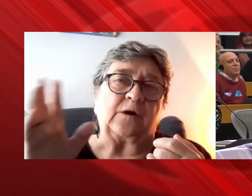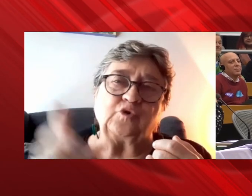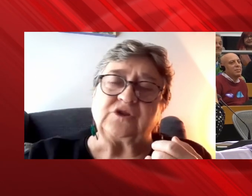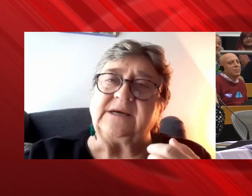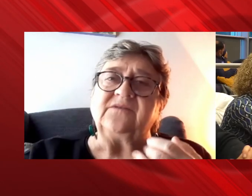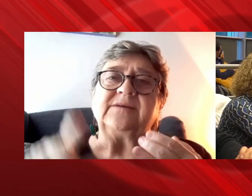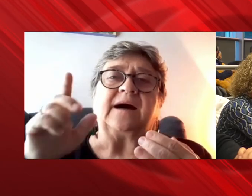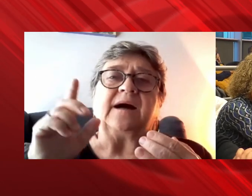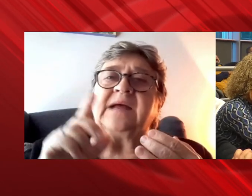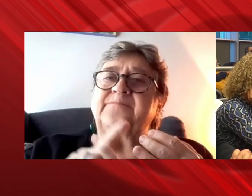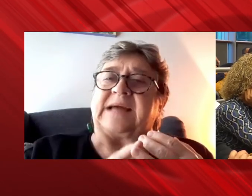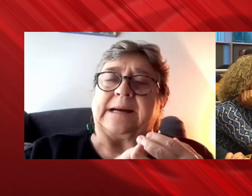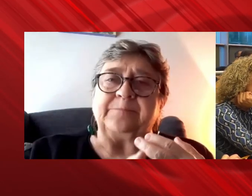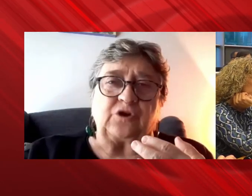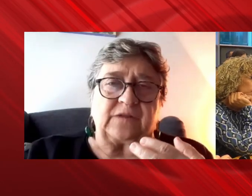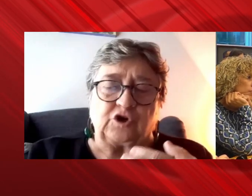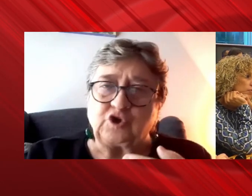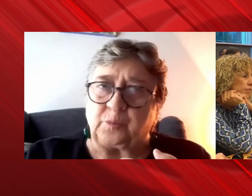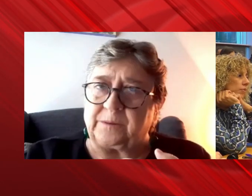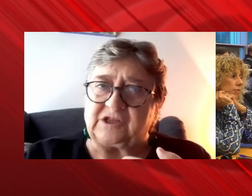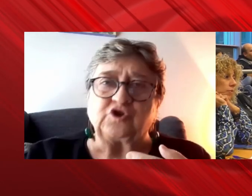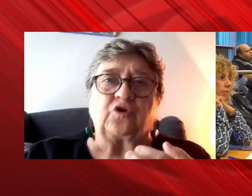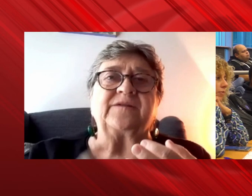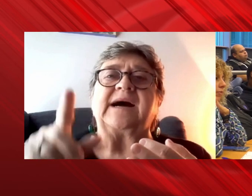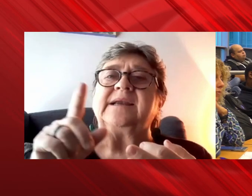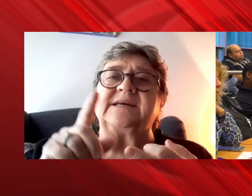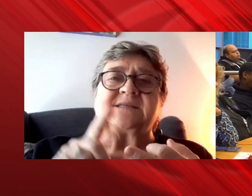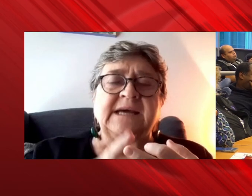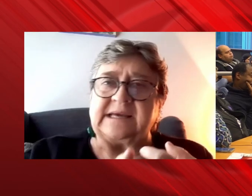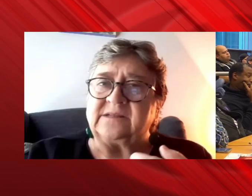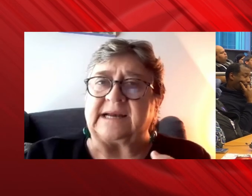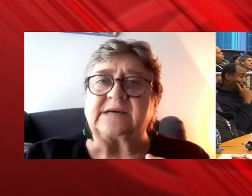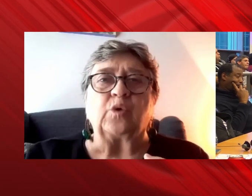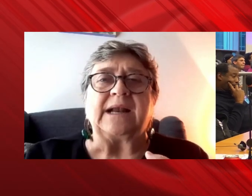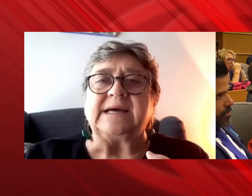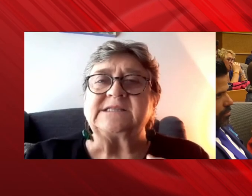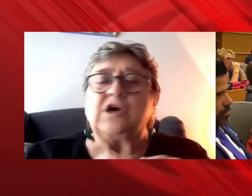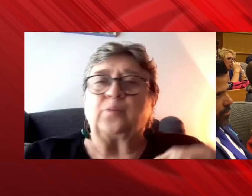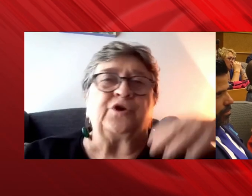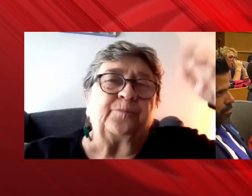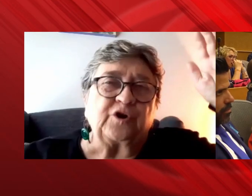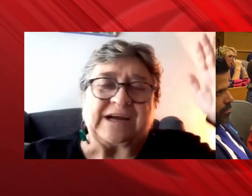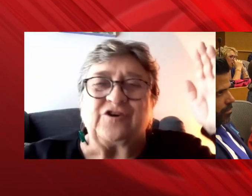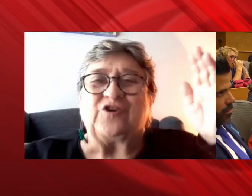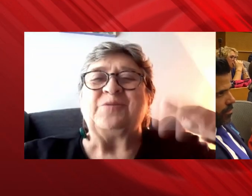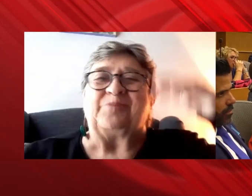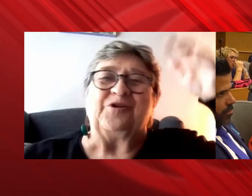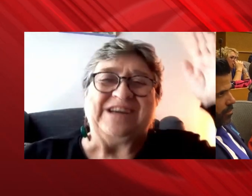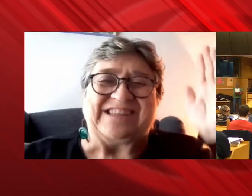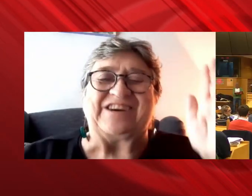de la justicia, del ámbito de los movimientos sociales, intelectuales, bueno, ¿por qué